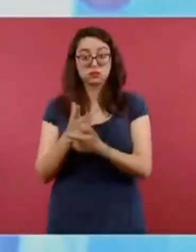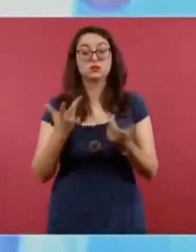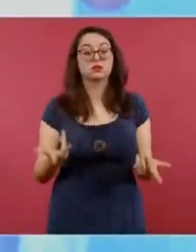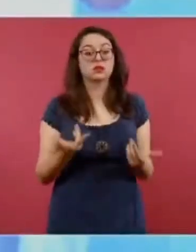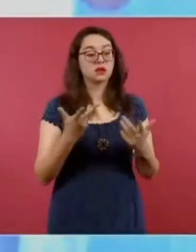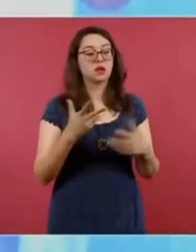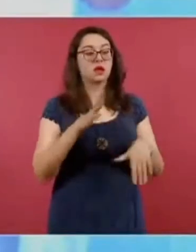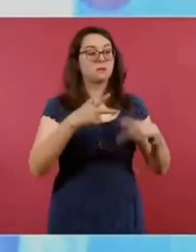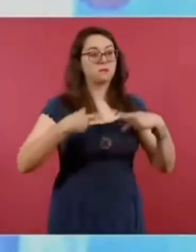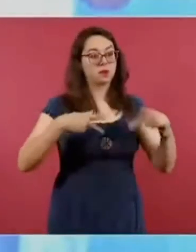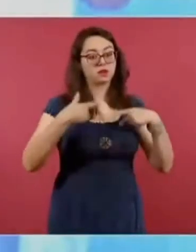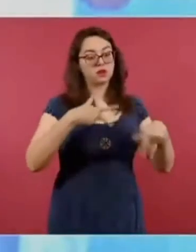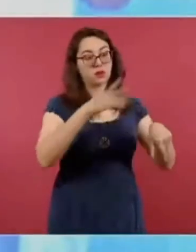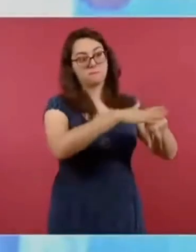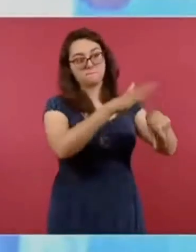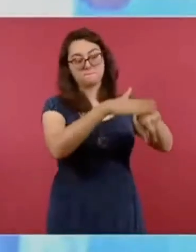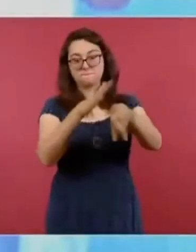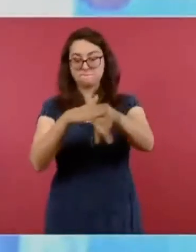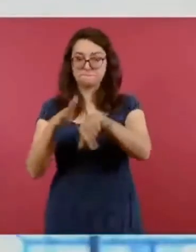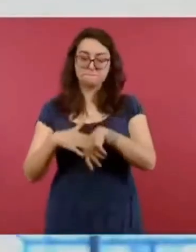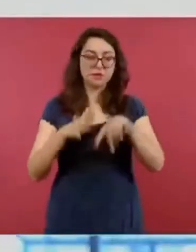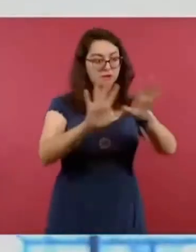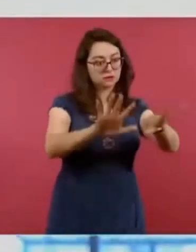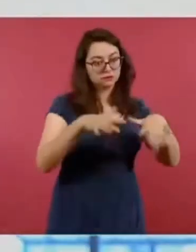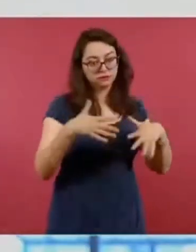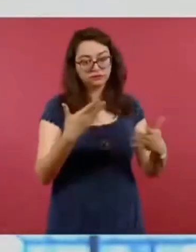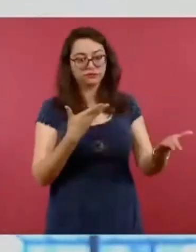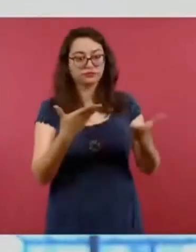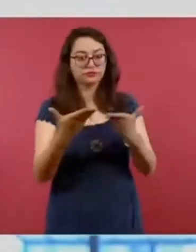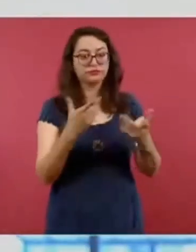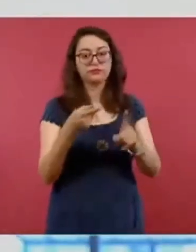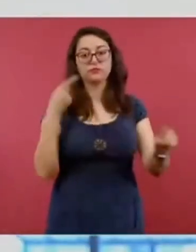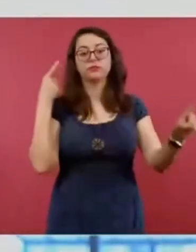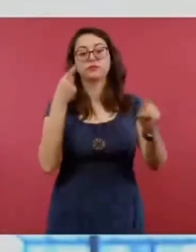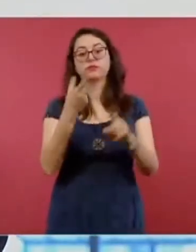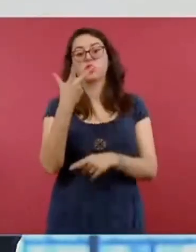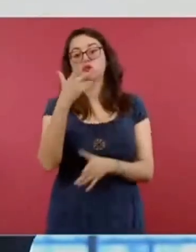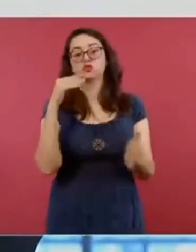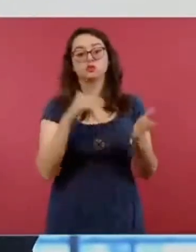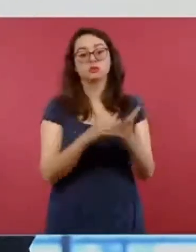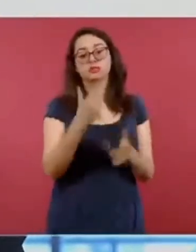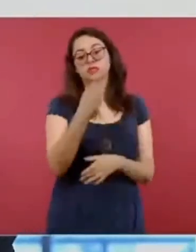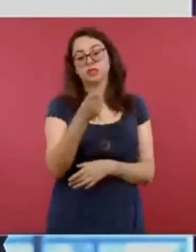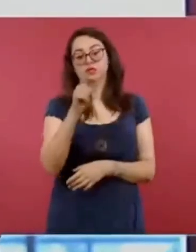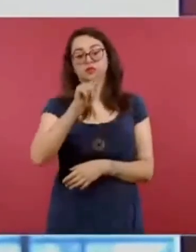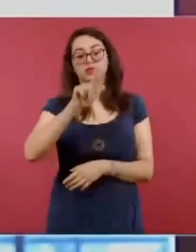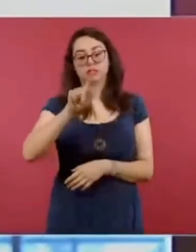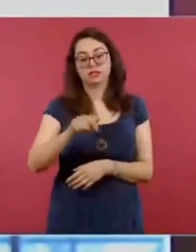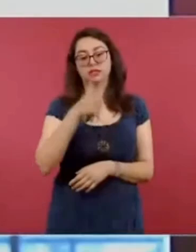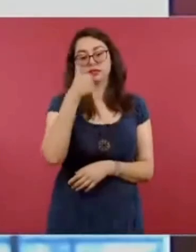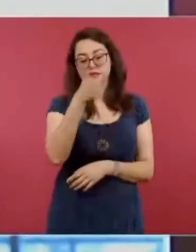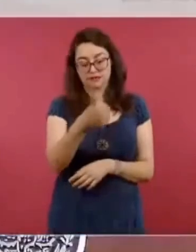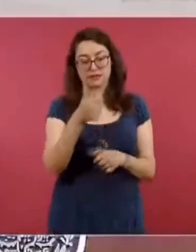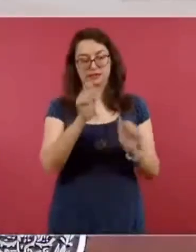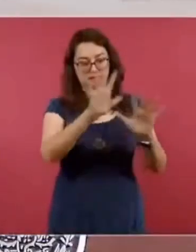las asambleas. Tenemos una meta de 8,176 asambleas y hasta el día de ayer ya se habían llevado a